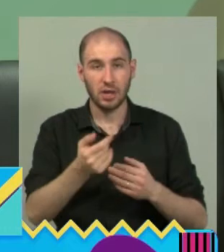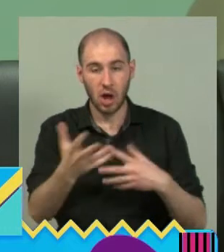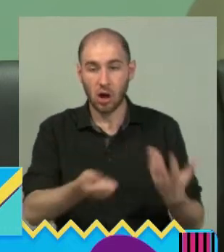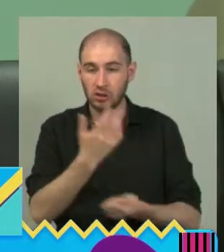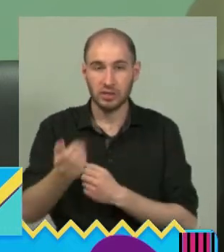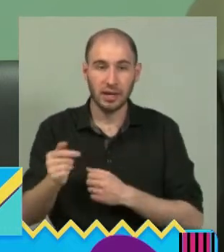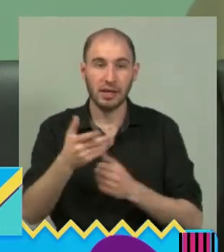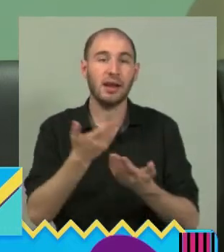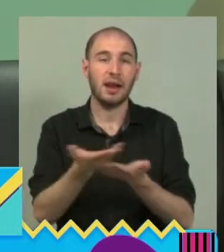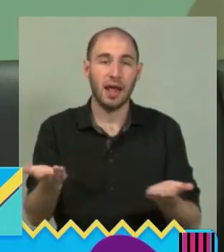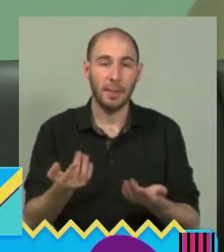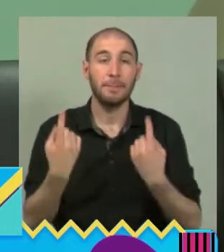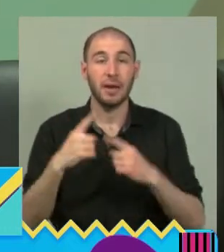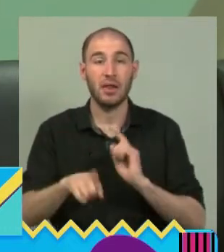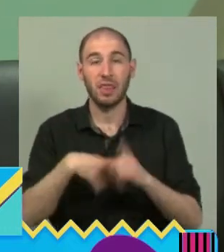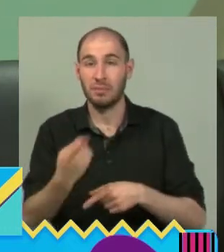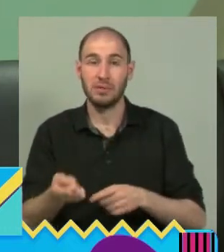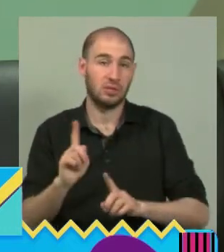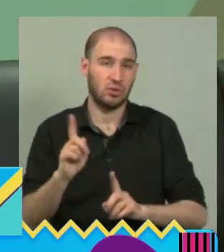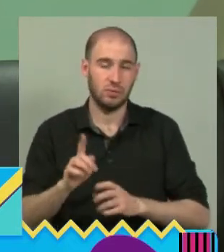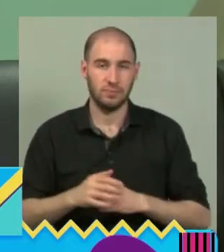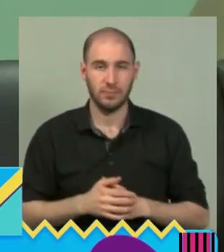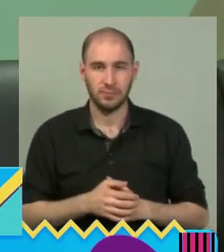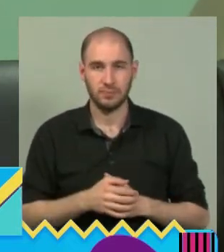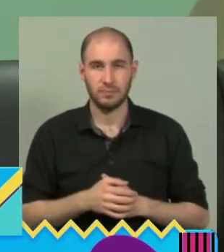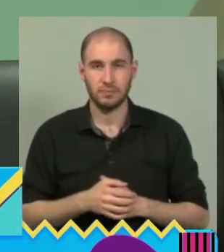obra generalizada, pero luego ya no. Y